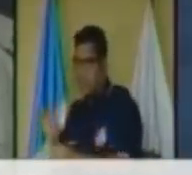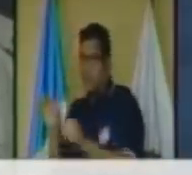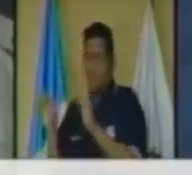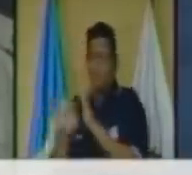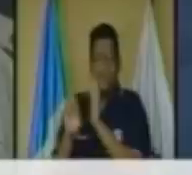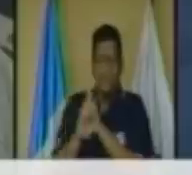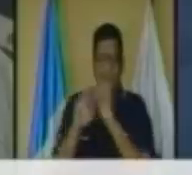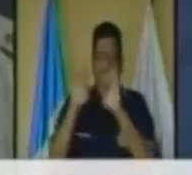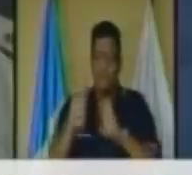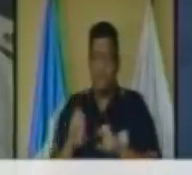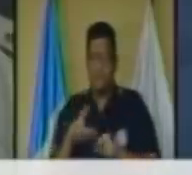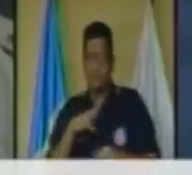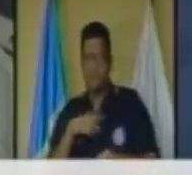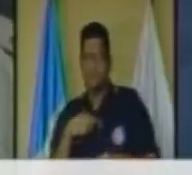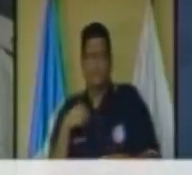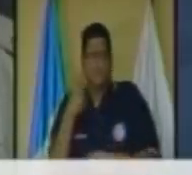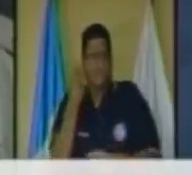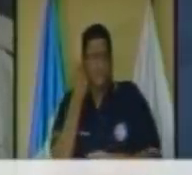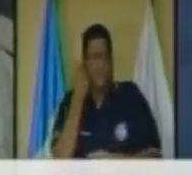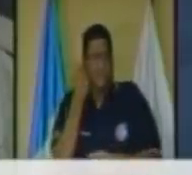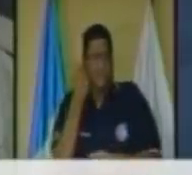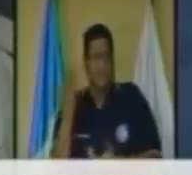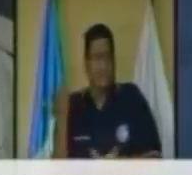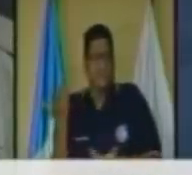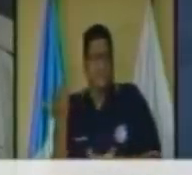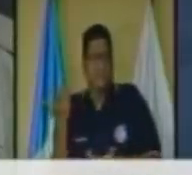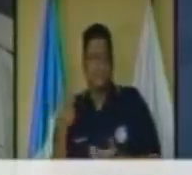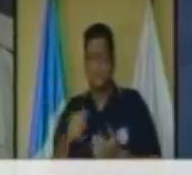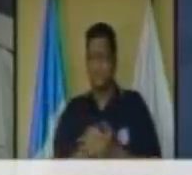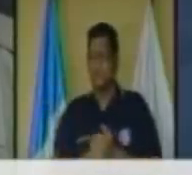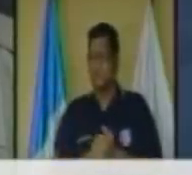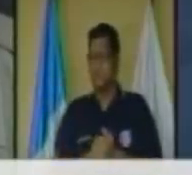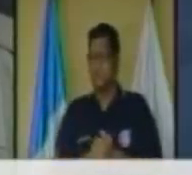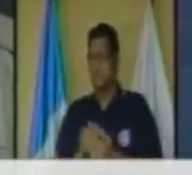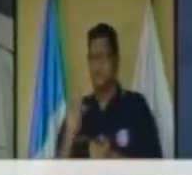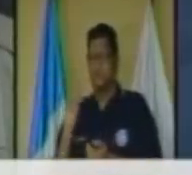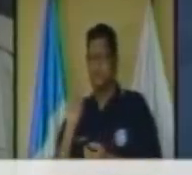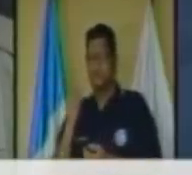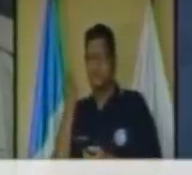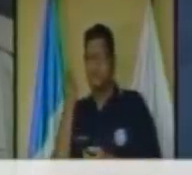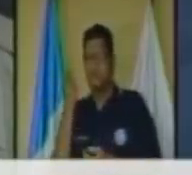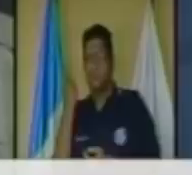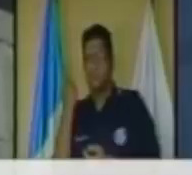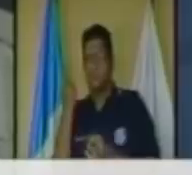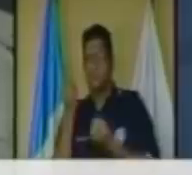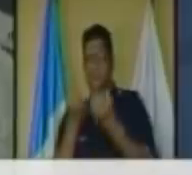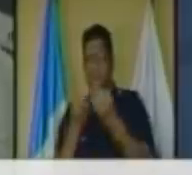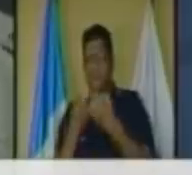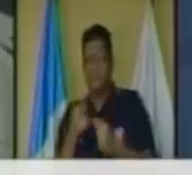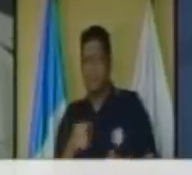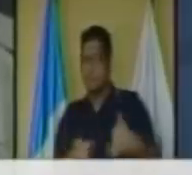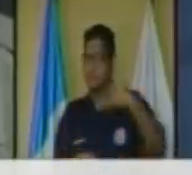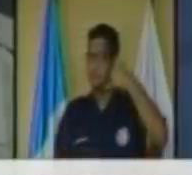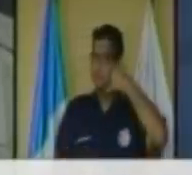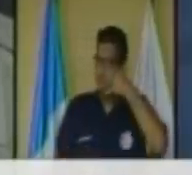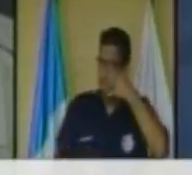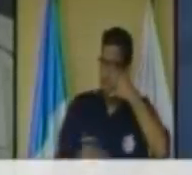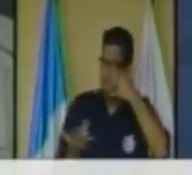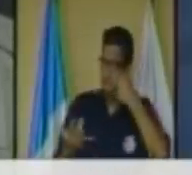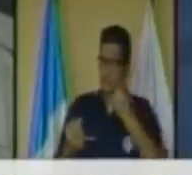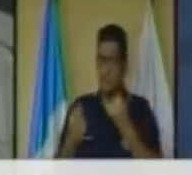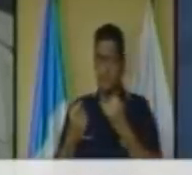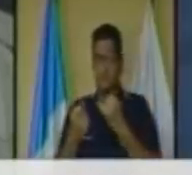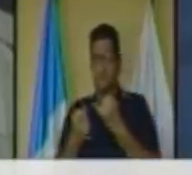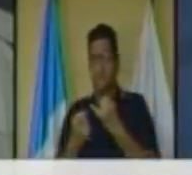se tengan en los 4 idiomas más importantes del país, por supuesto en español